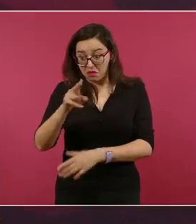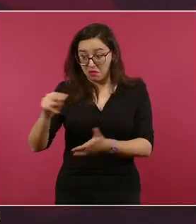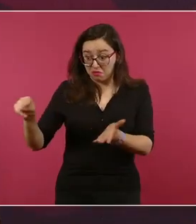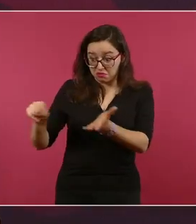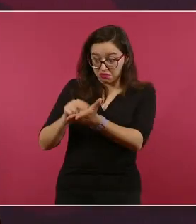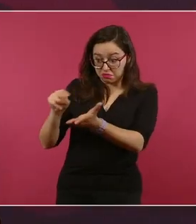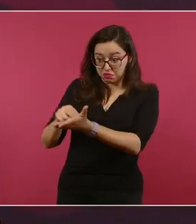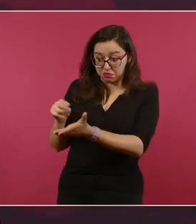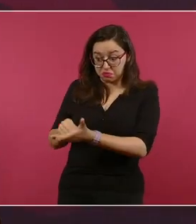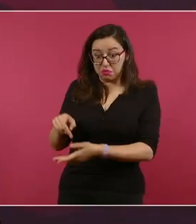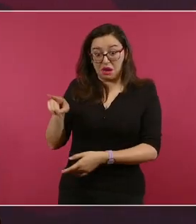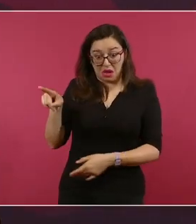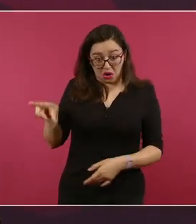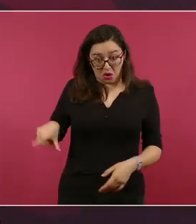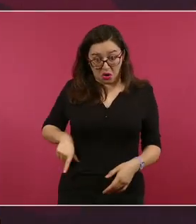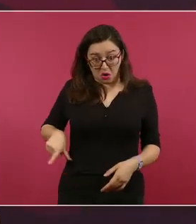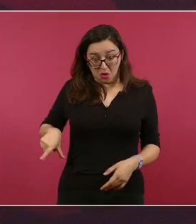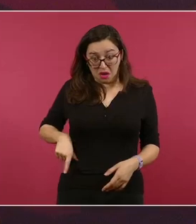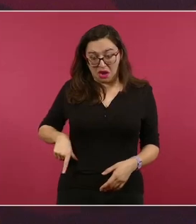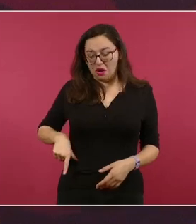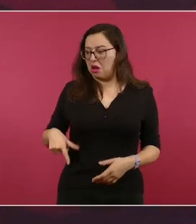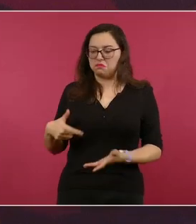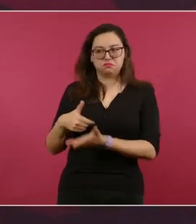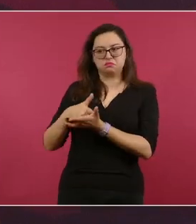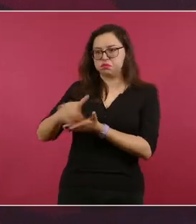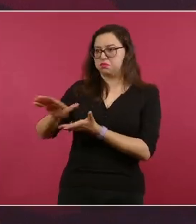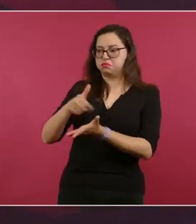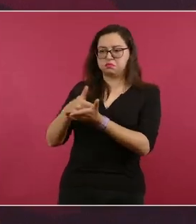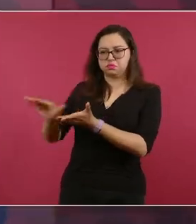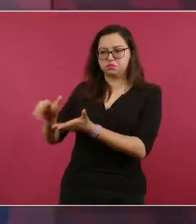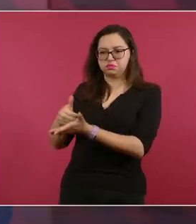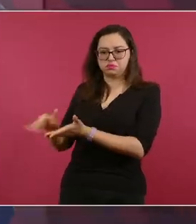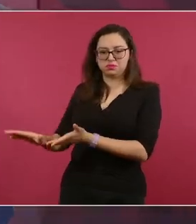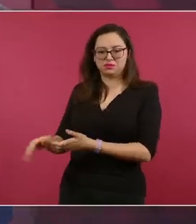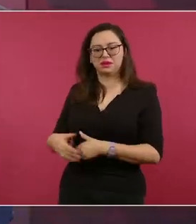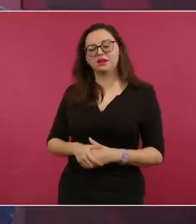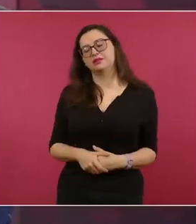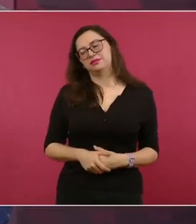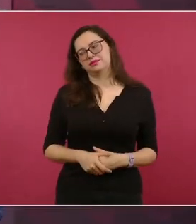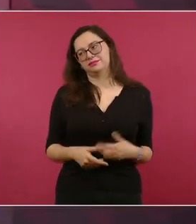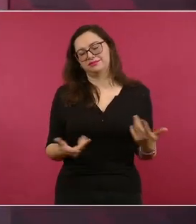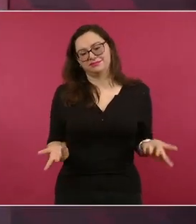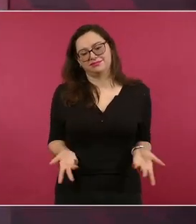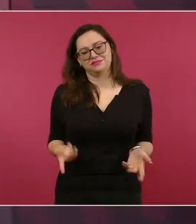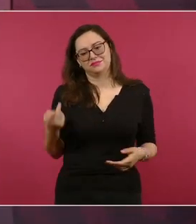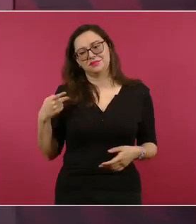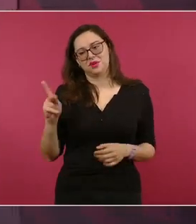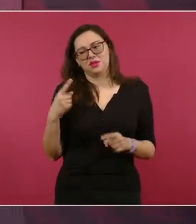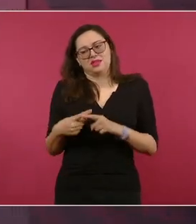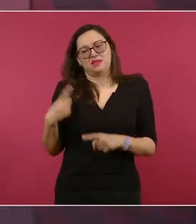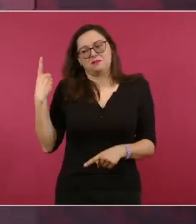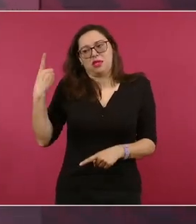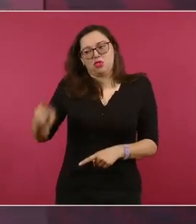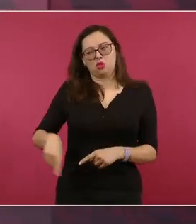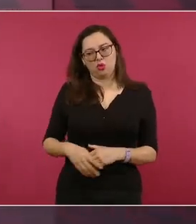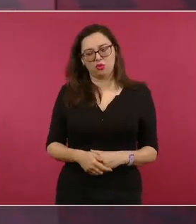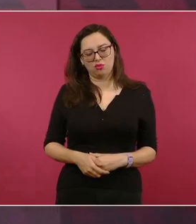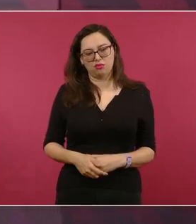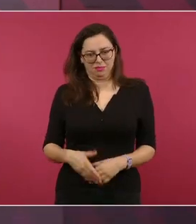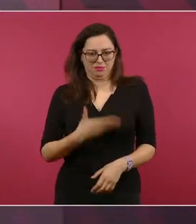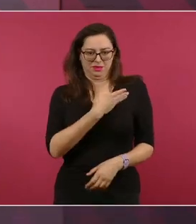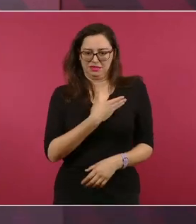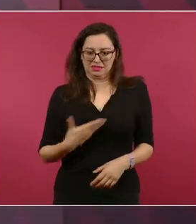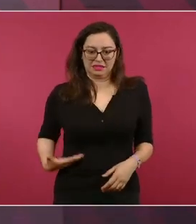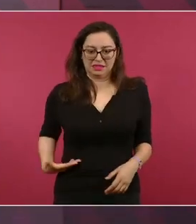También, cuando un asunto de esa naturaleza, pues se decide arriba, no son los funcionarios, ¿no?